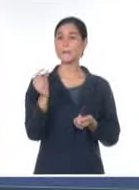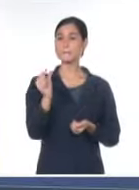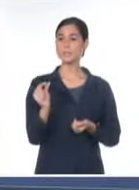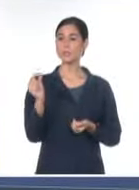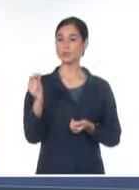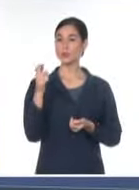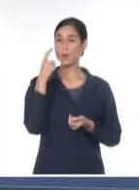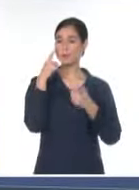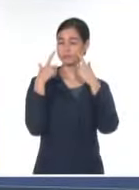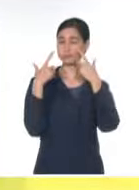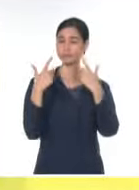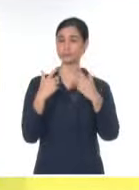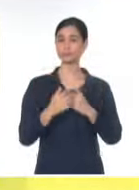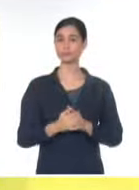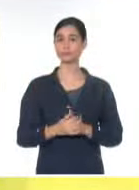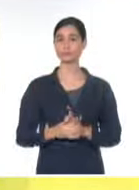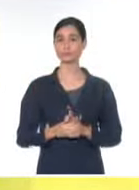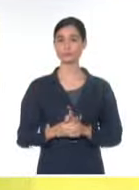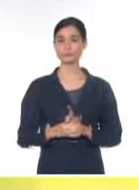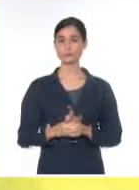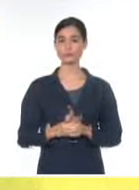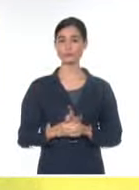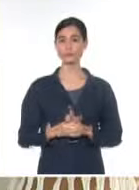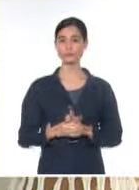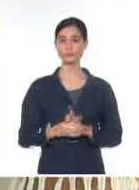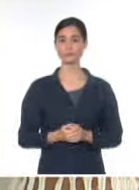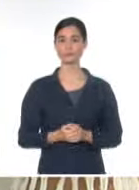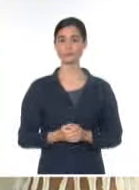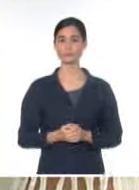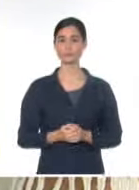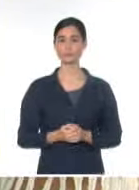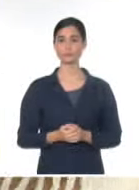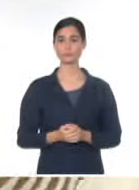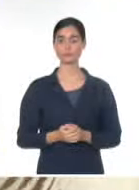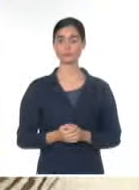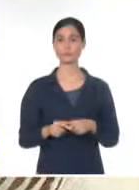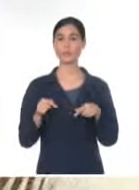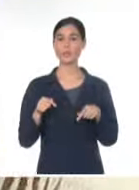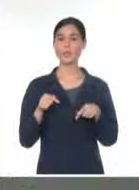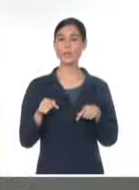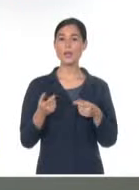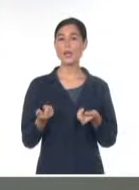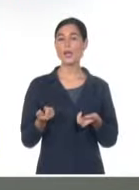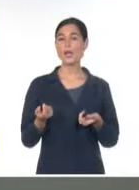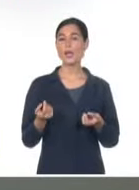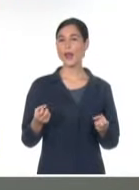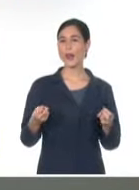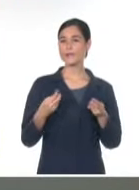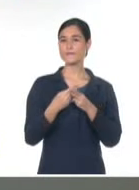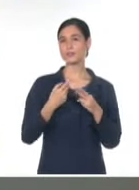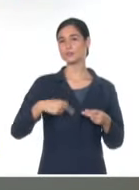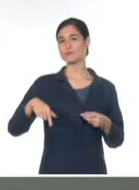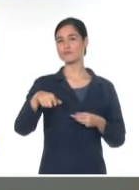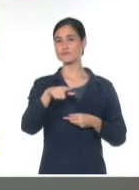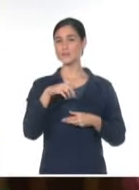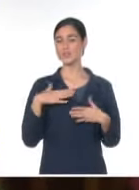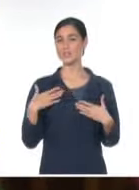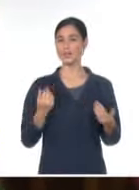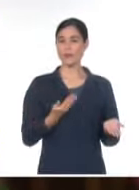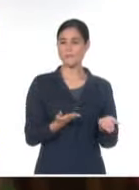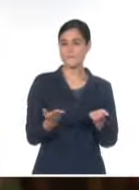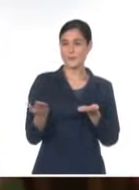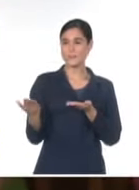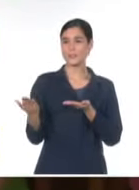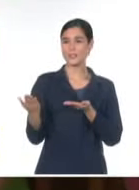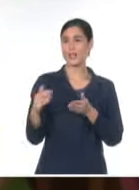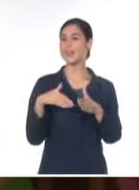sindicatos nacionales. El acto de condecoraciones es parte de las actividades previstas para saludar el 1 de mayo en Cuba. La